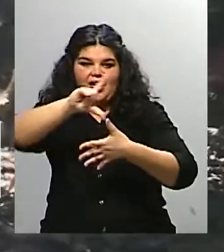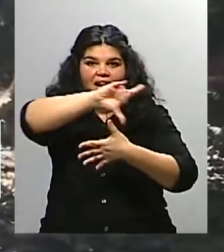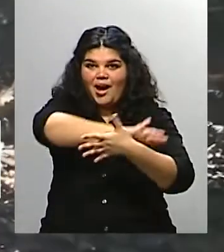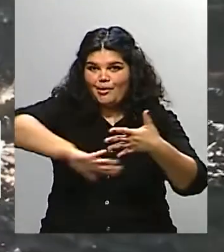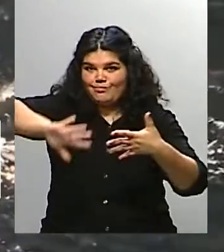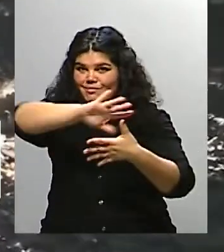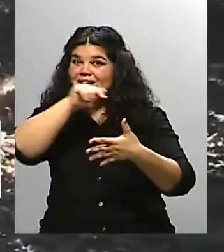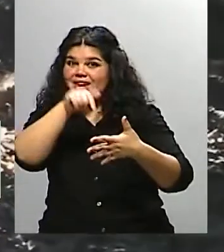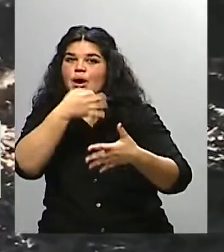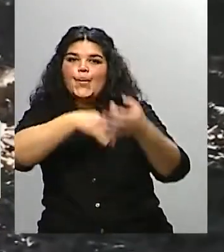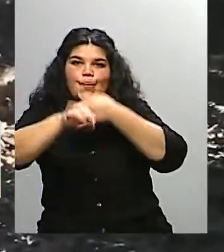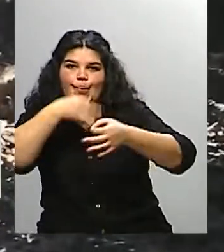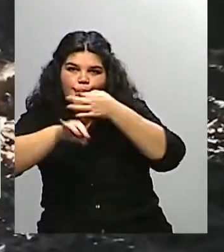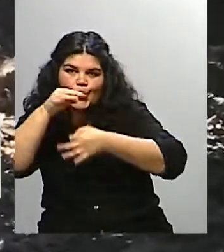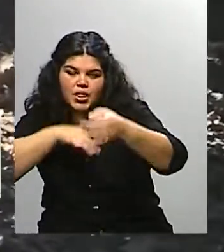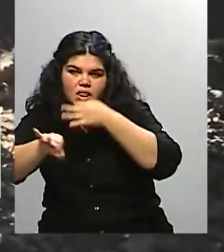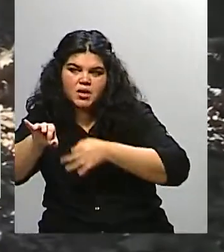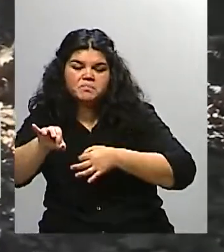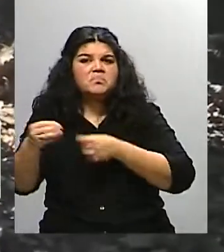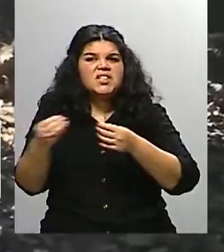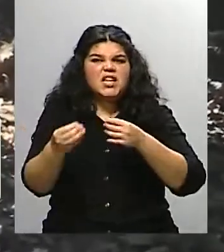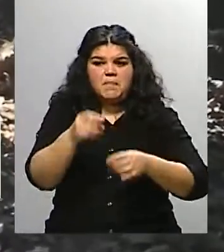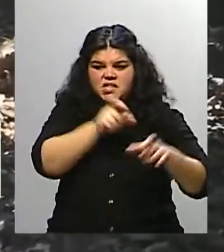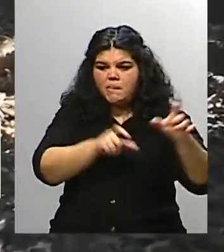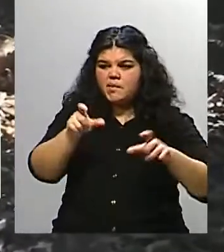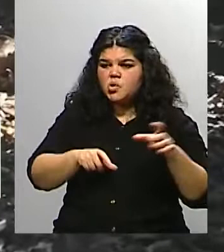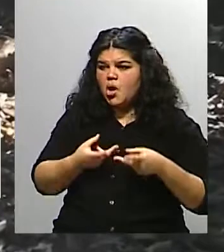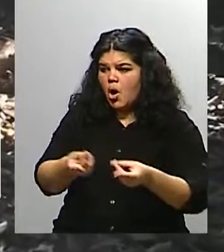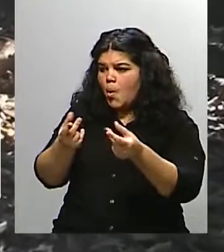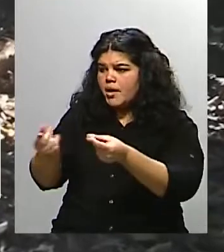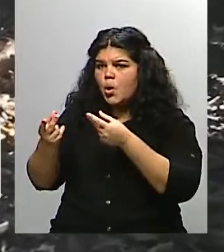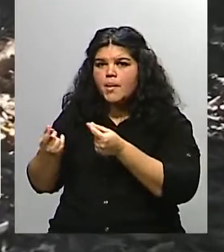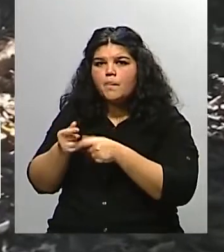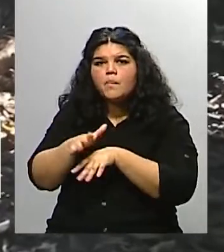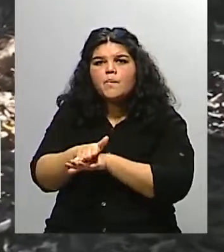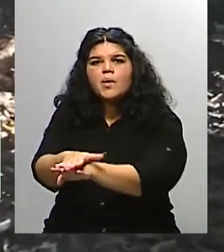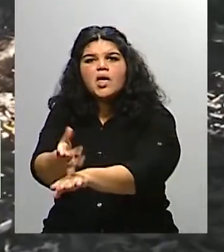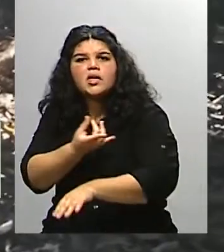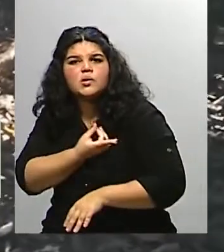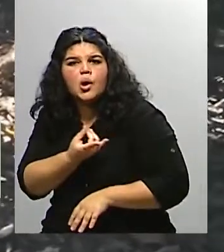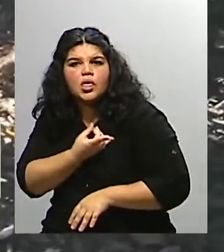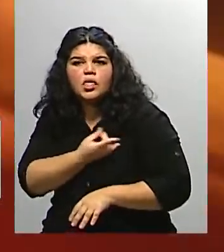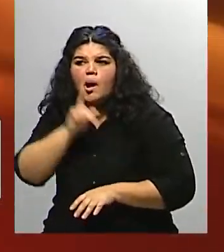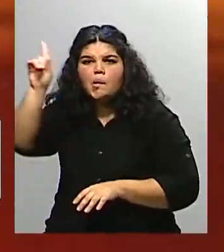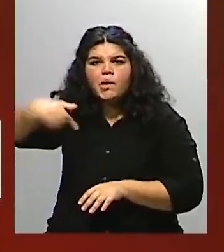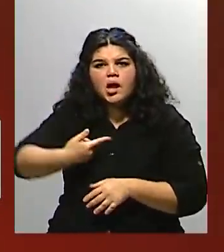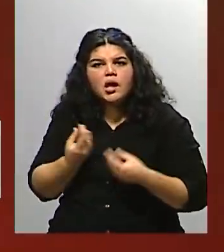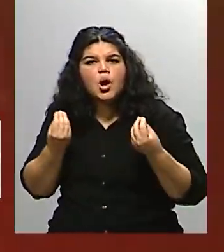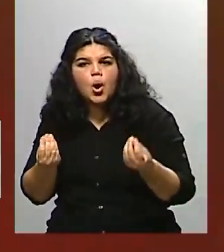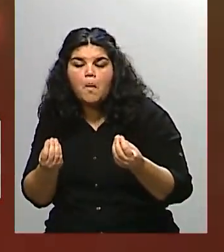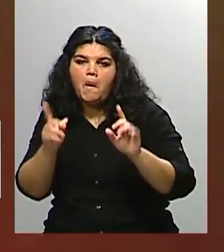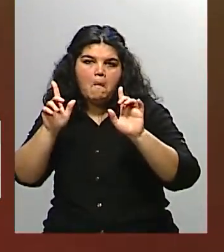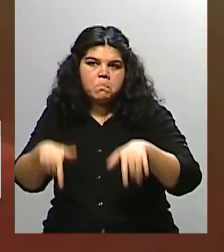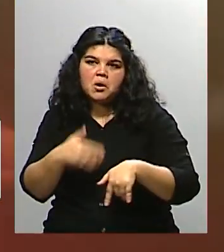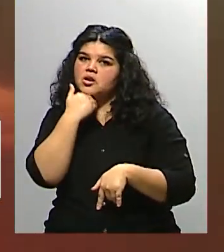que los consumen en las ciudades no tienen ni idea de dónde viene este pez. Este pez los indígenas no lo consumen porque lo consideran como el buitre del